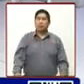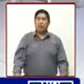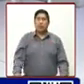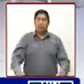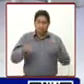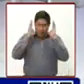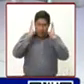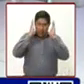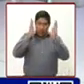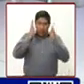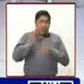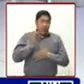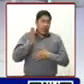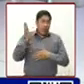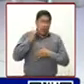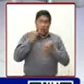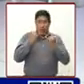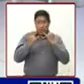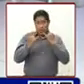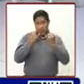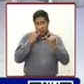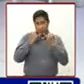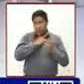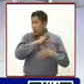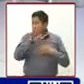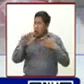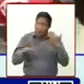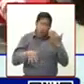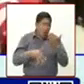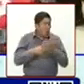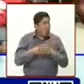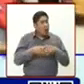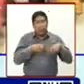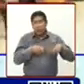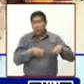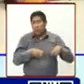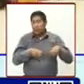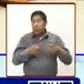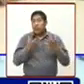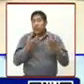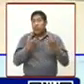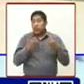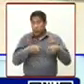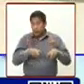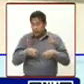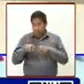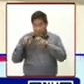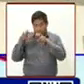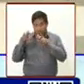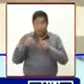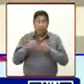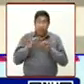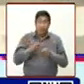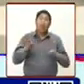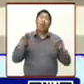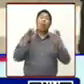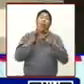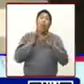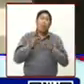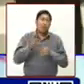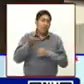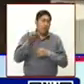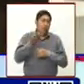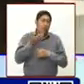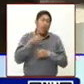y ponga atención porque esta información a todos Los viajeros que quieran realizar desde el día de hoy Les va a interesar porque desde